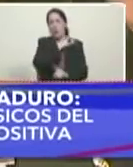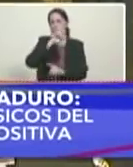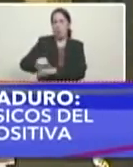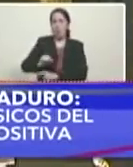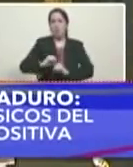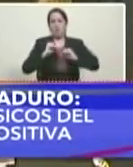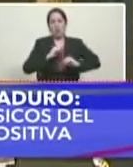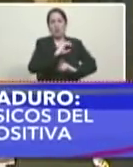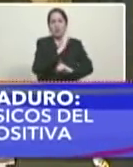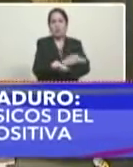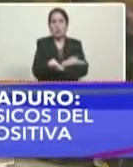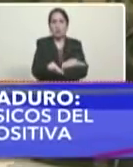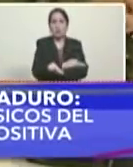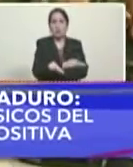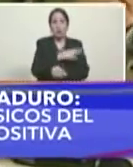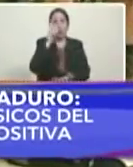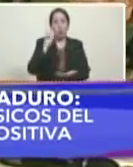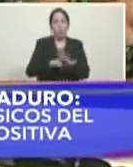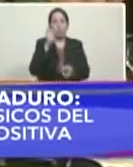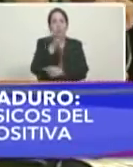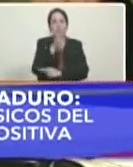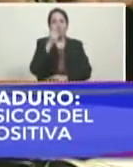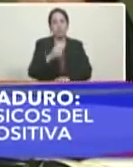un próximo de manera inmediata